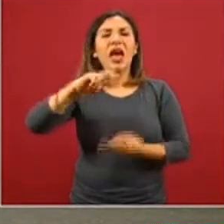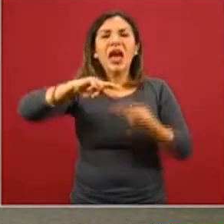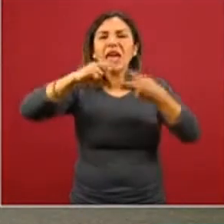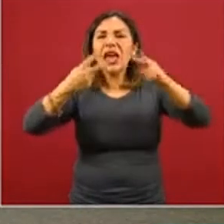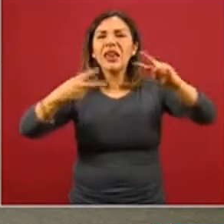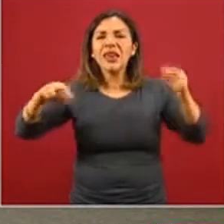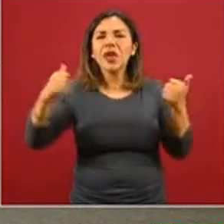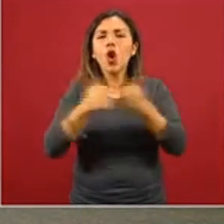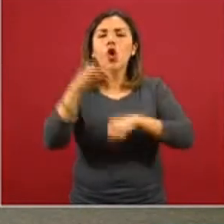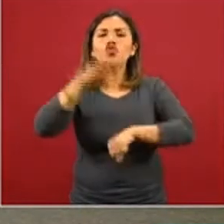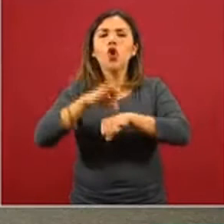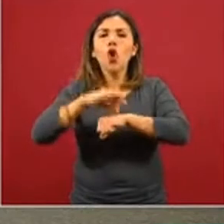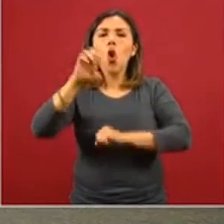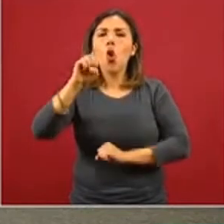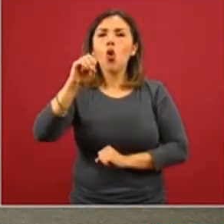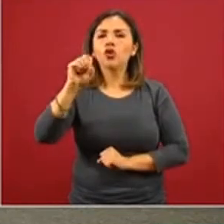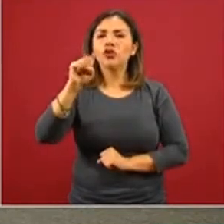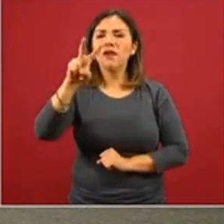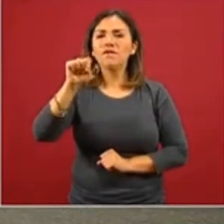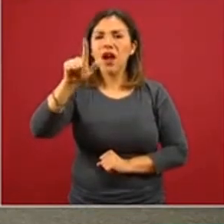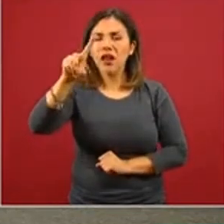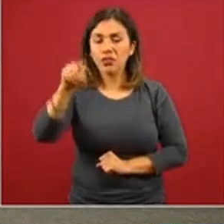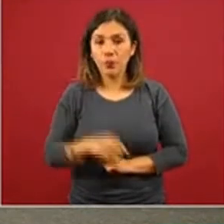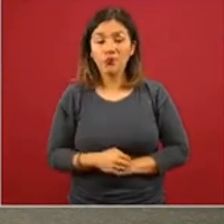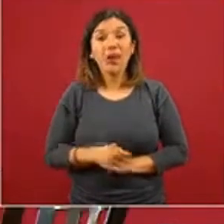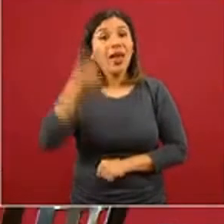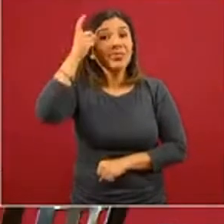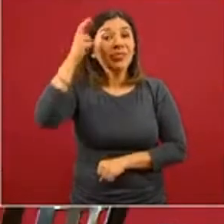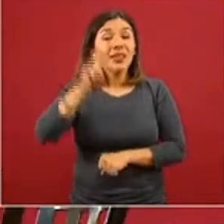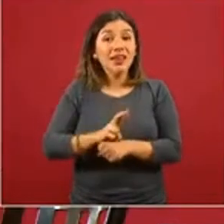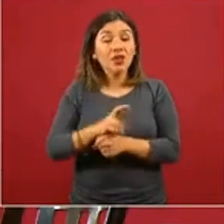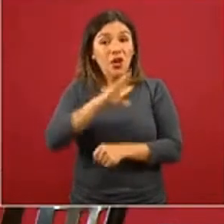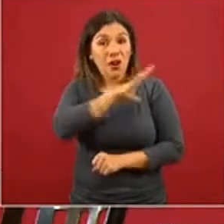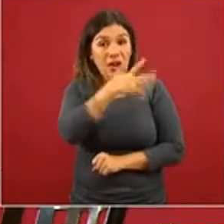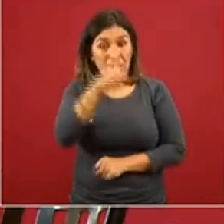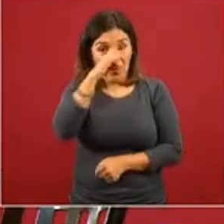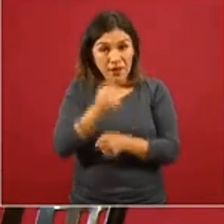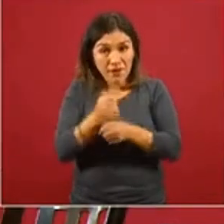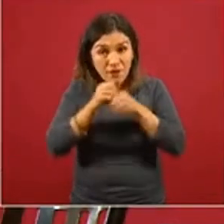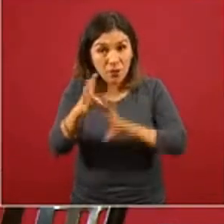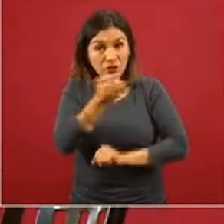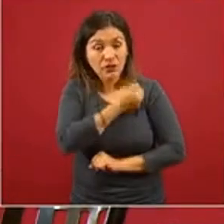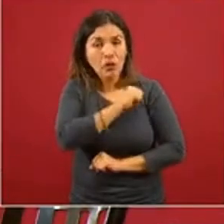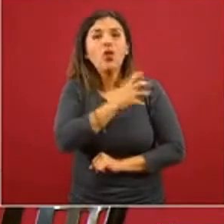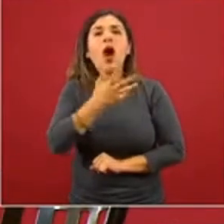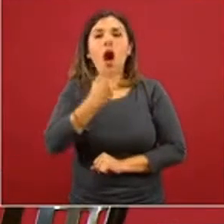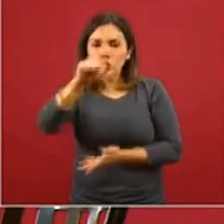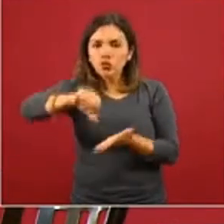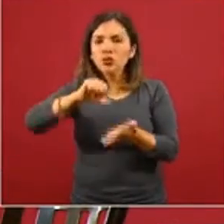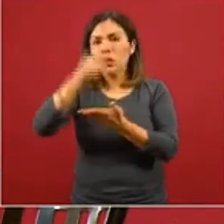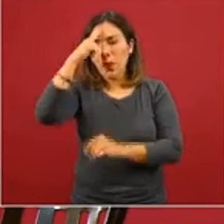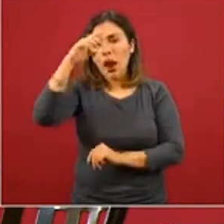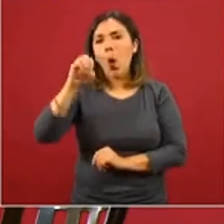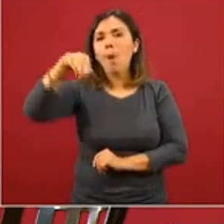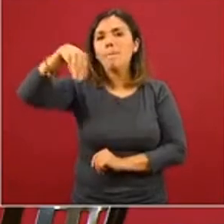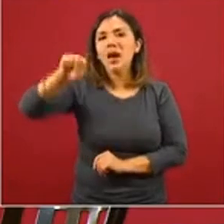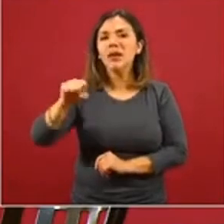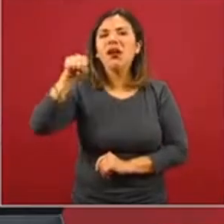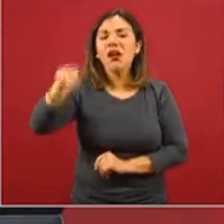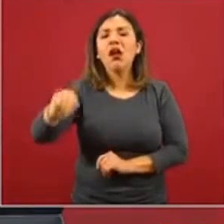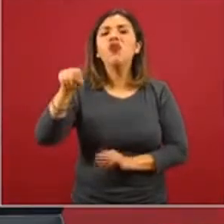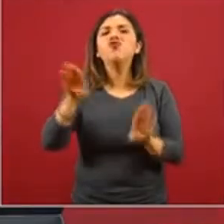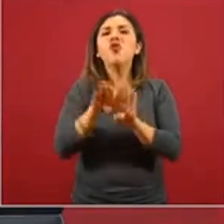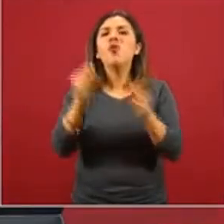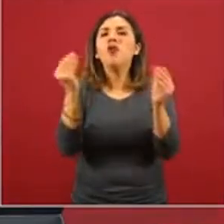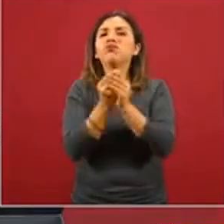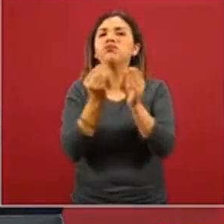Muchinic. En la Dirección General de Información en Salud tenemos un centro colaborador de la OMS sobre